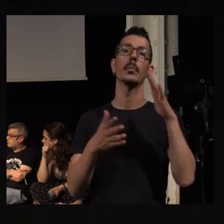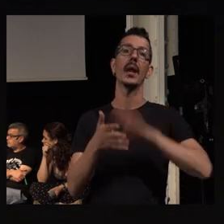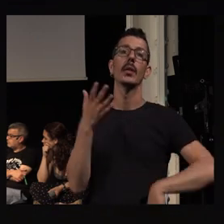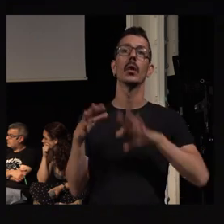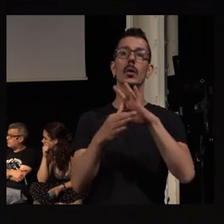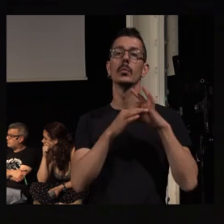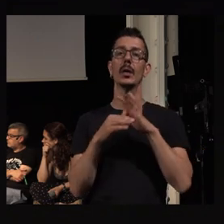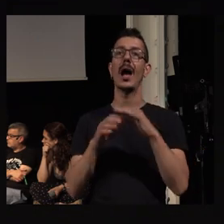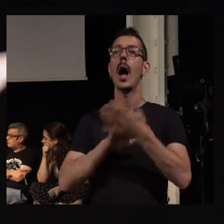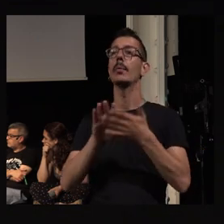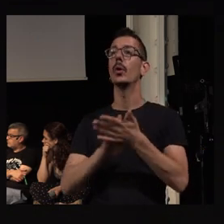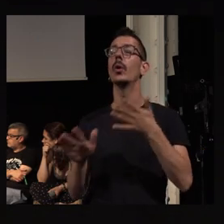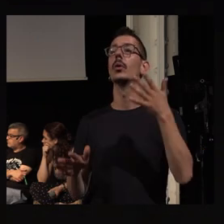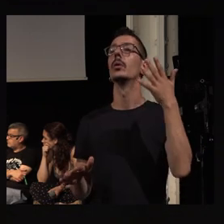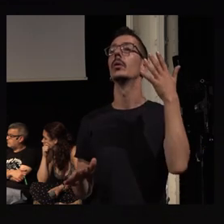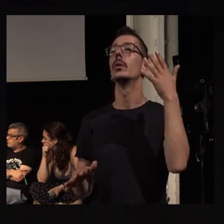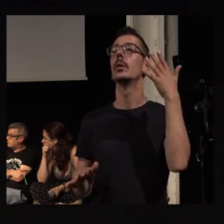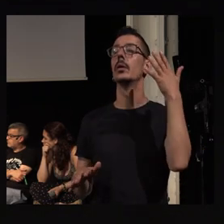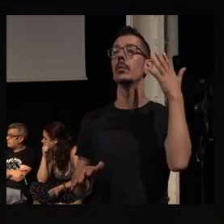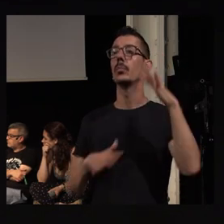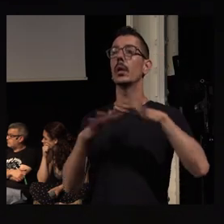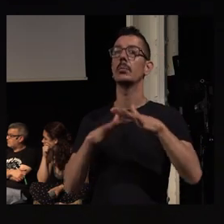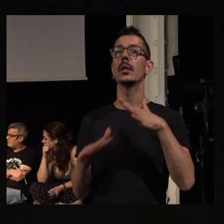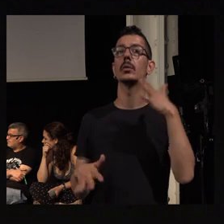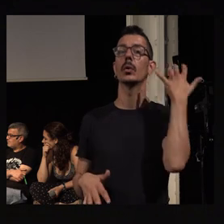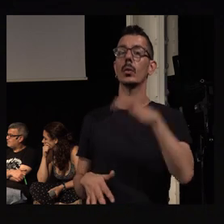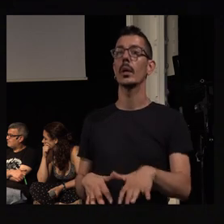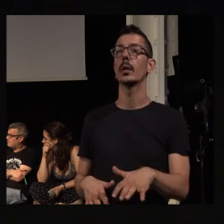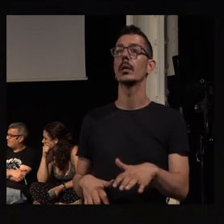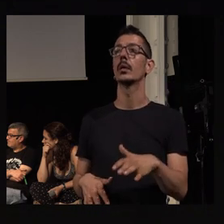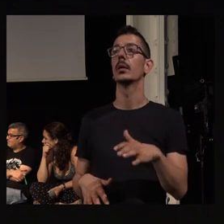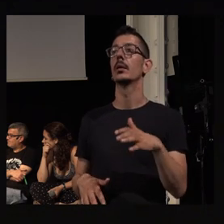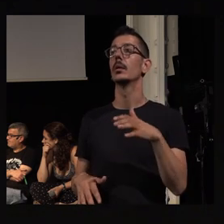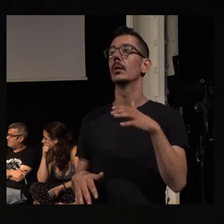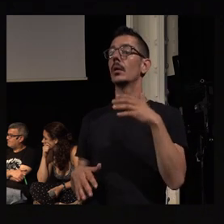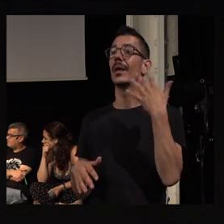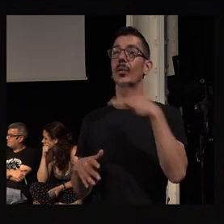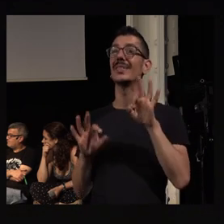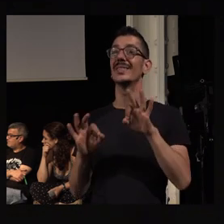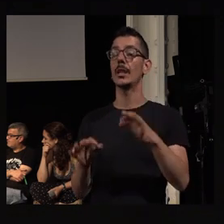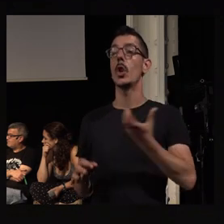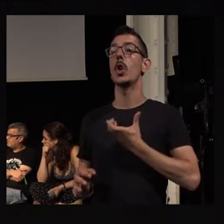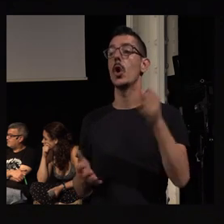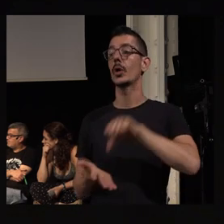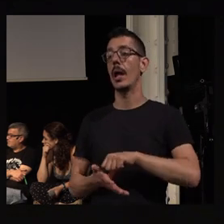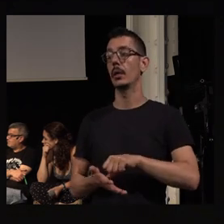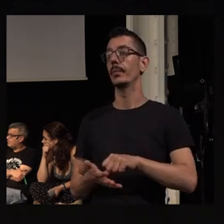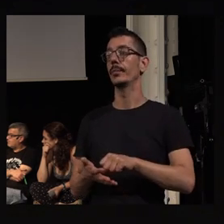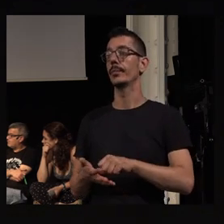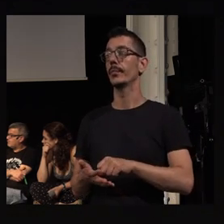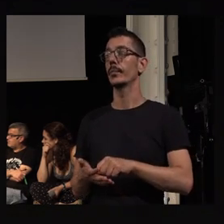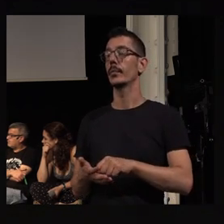estoy hablando al movimiento queer, y ya me perdonáis el LGTB que lo odio, al movimiento queer de lo local. Es decir, lo que hay que